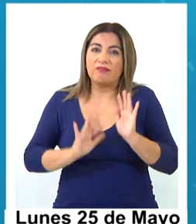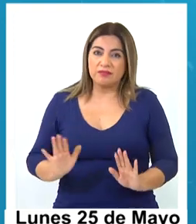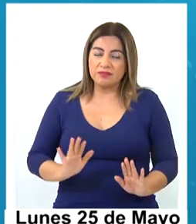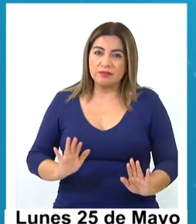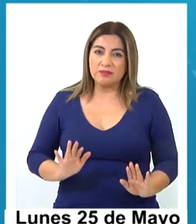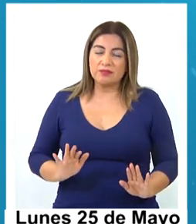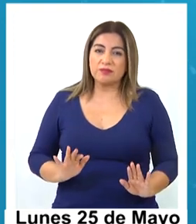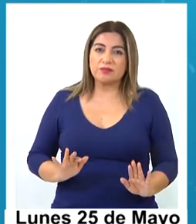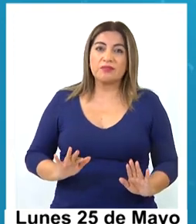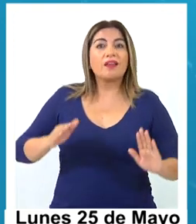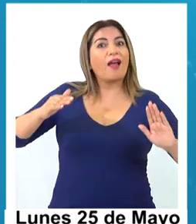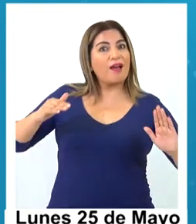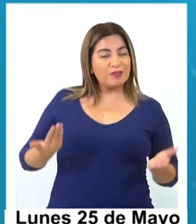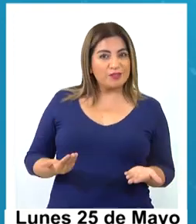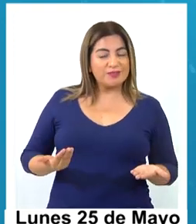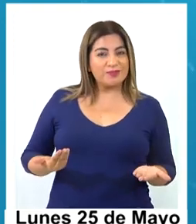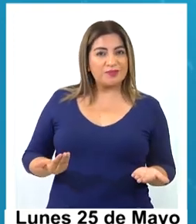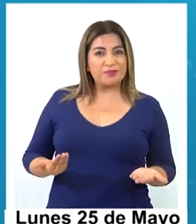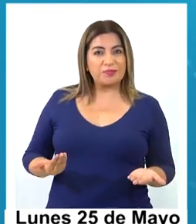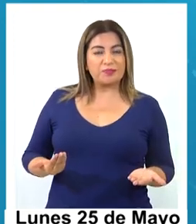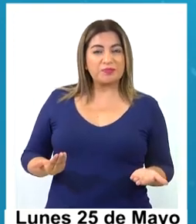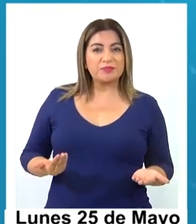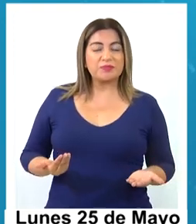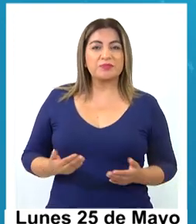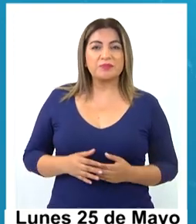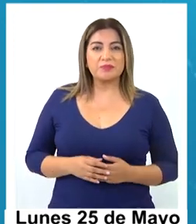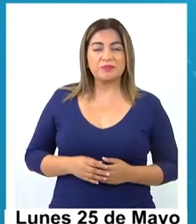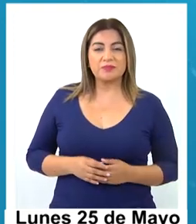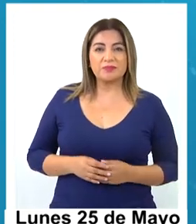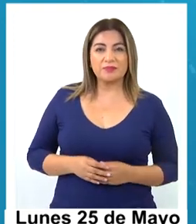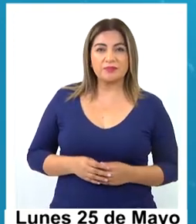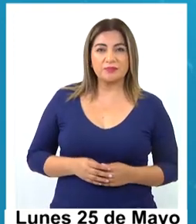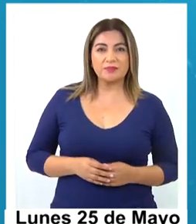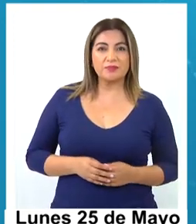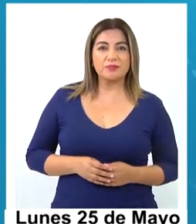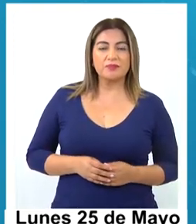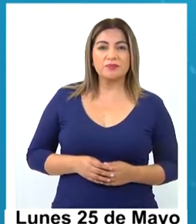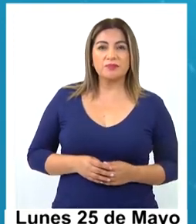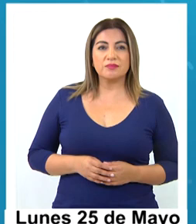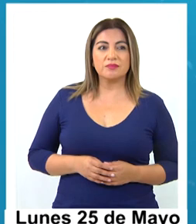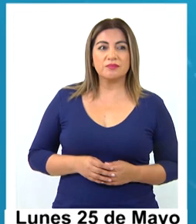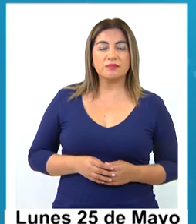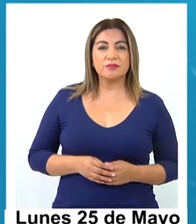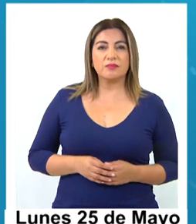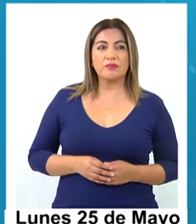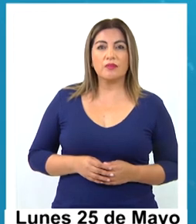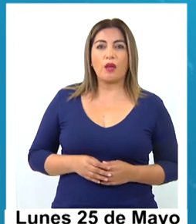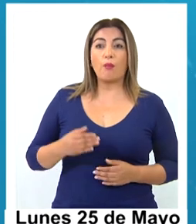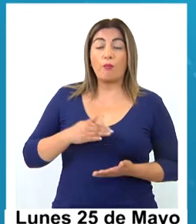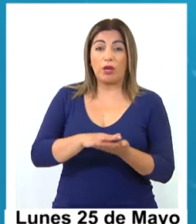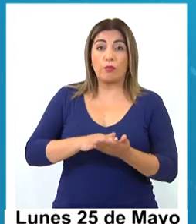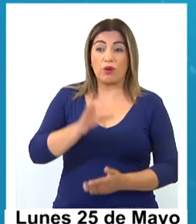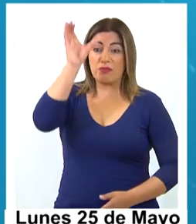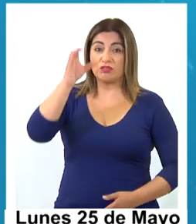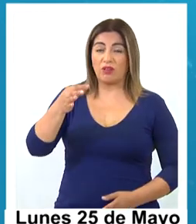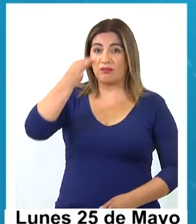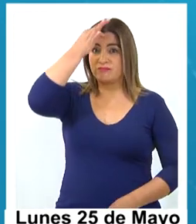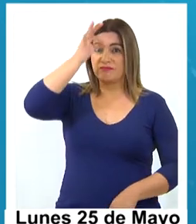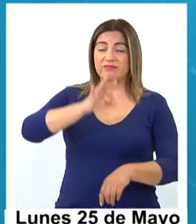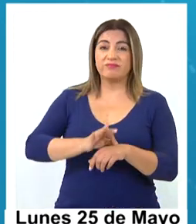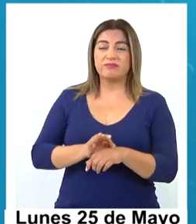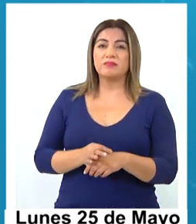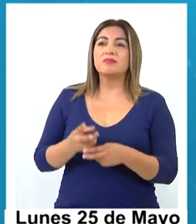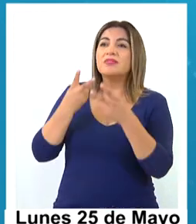que eso siga manipulando ahora resulta de que si tuviste un paciente